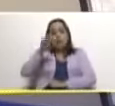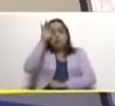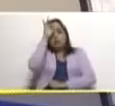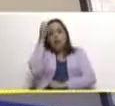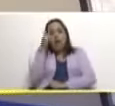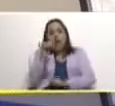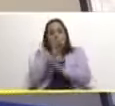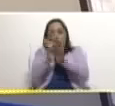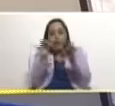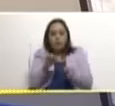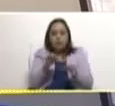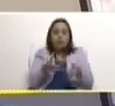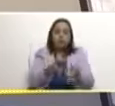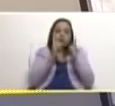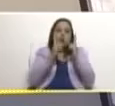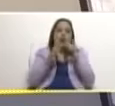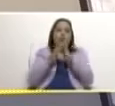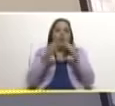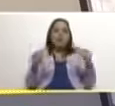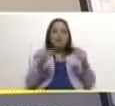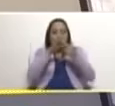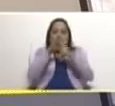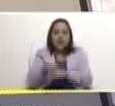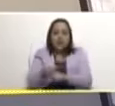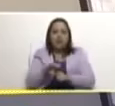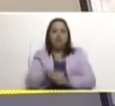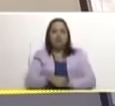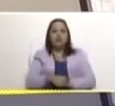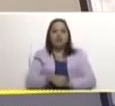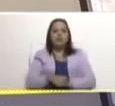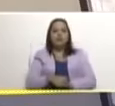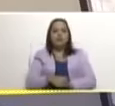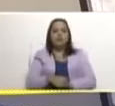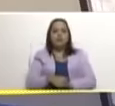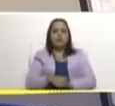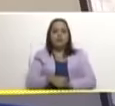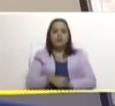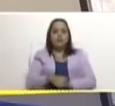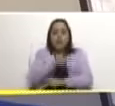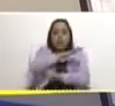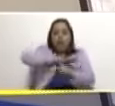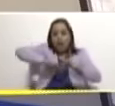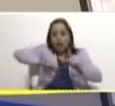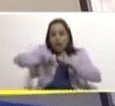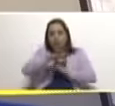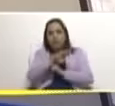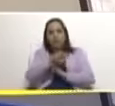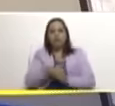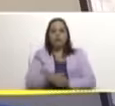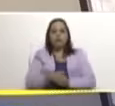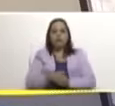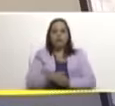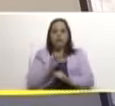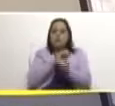medio propicio a todas las tiranías y atmósfera